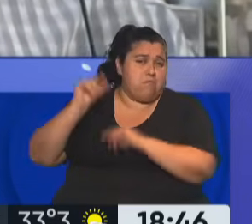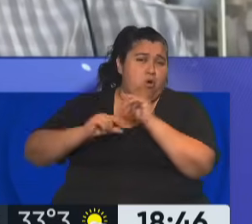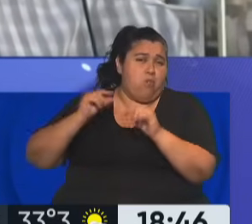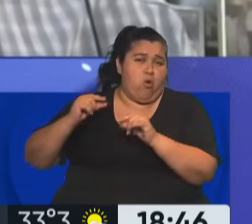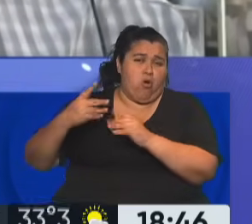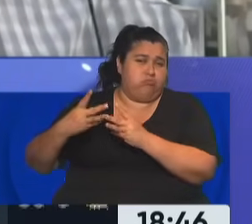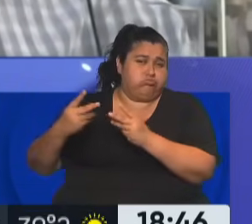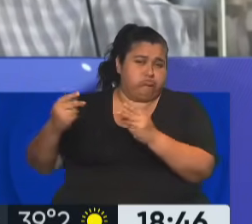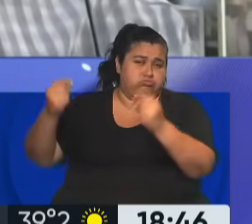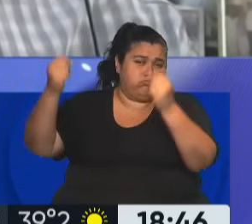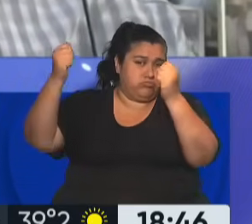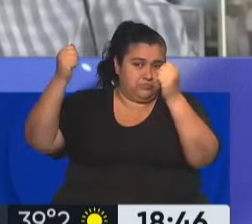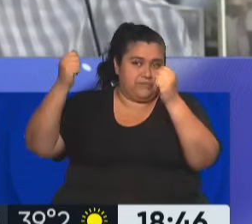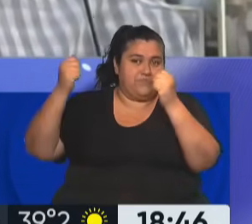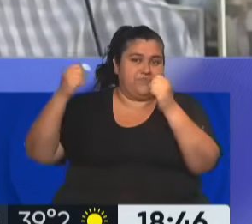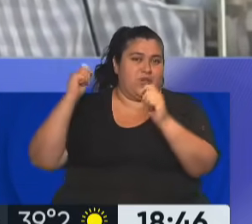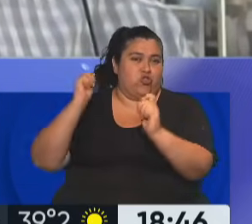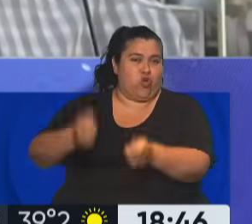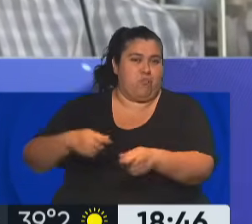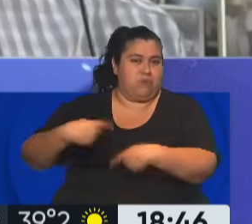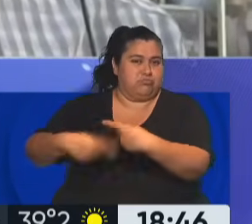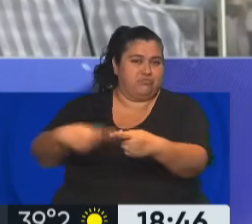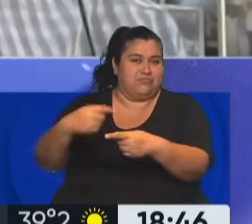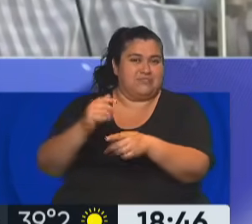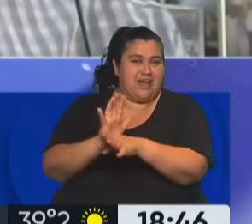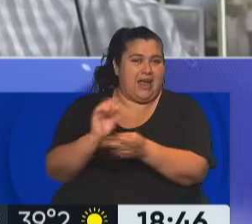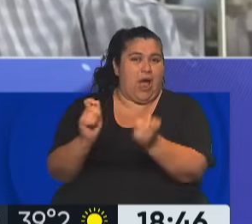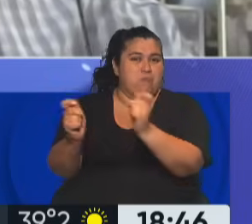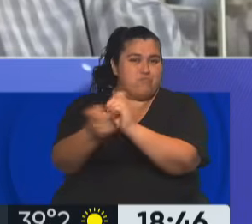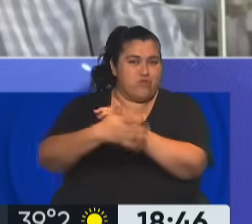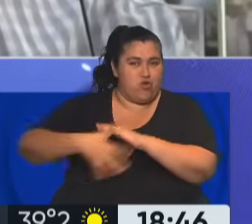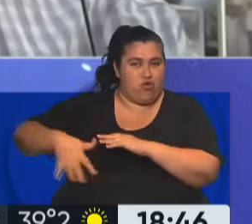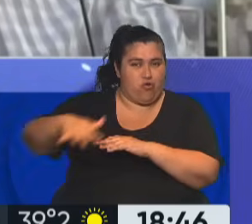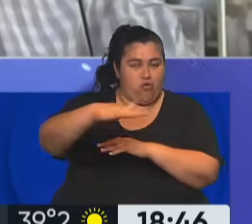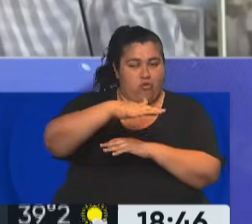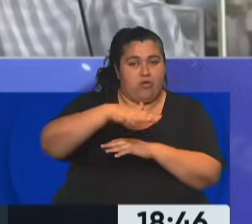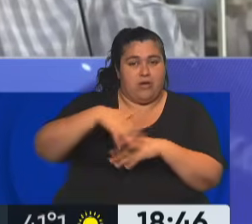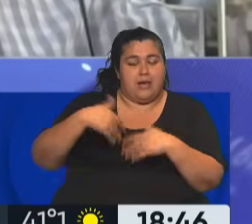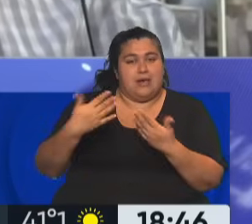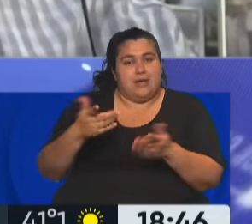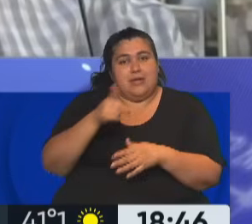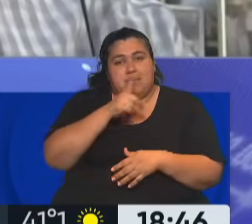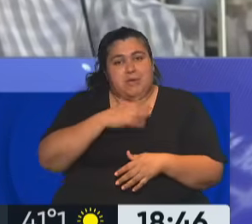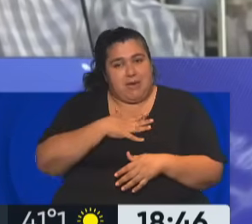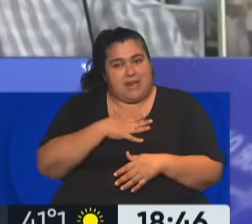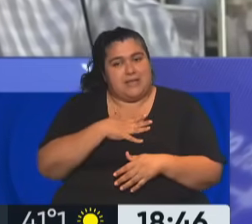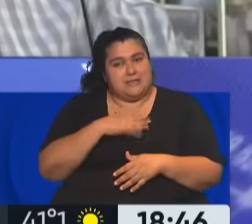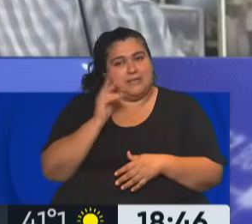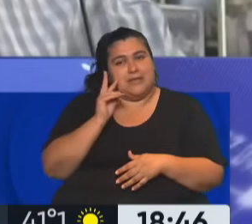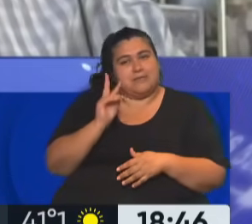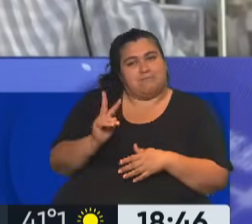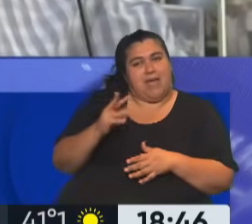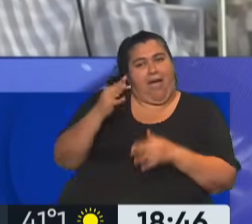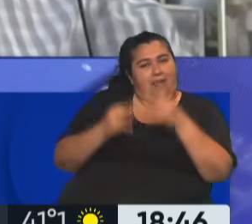una cuestión de cambio generacional. Entonces, me parece que también lo hemos analizado